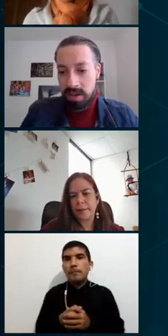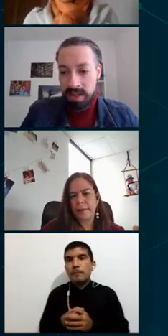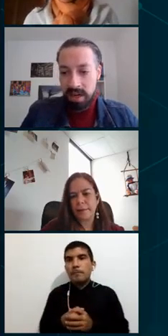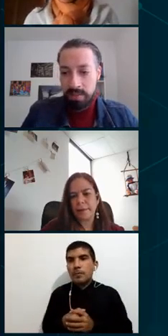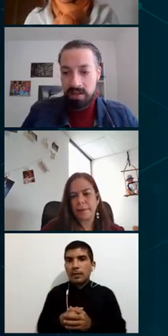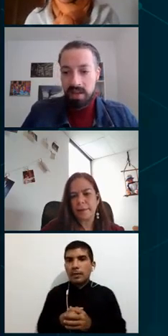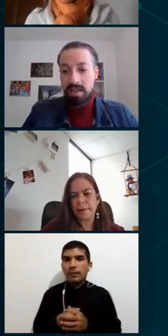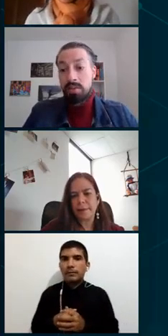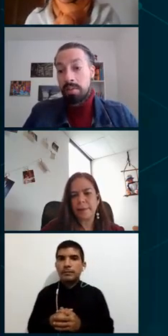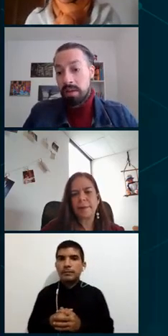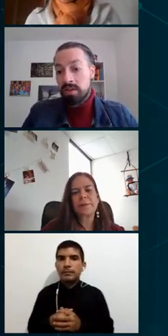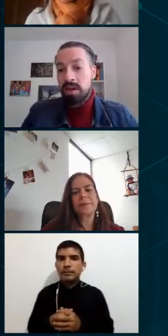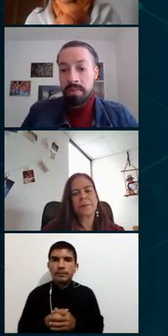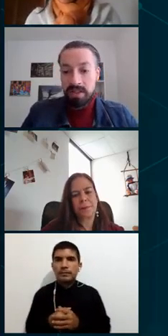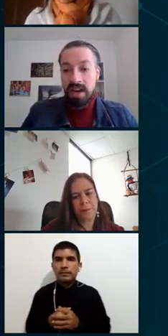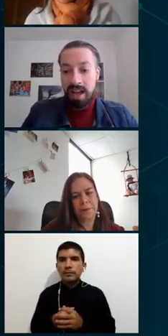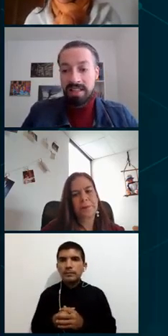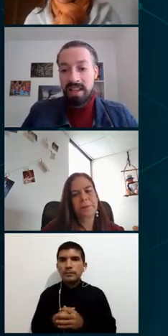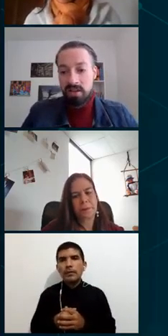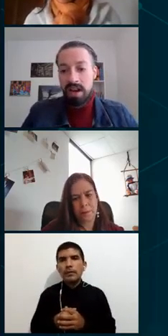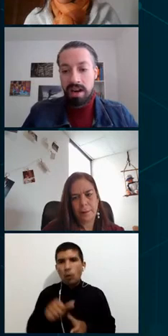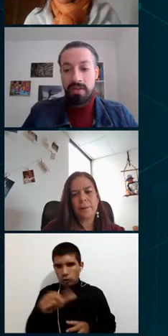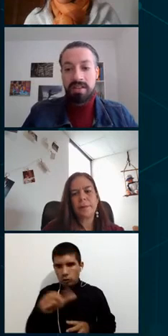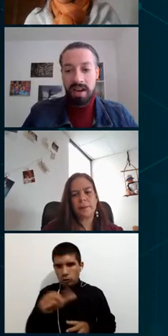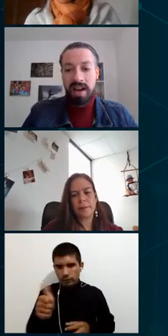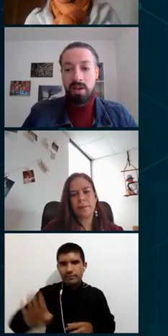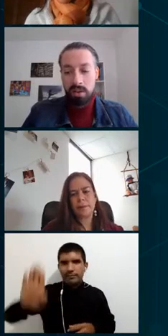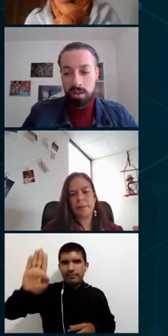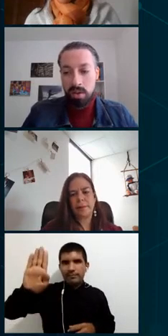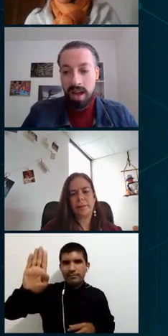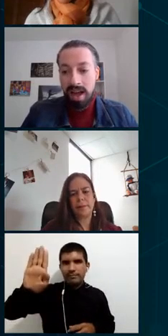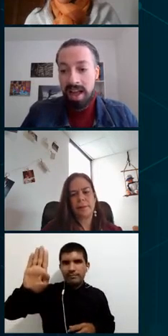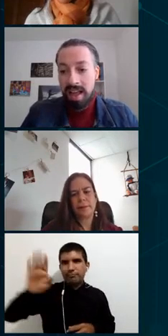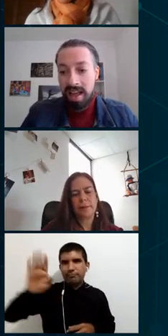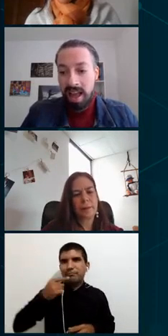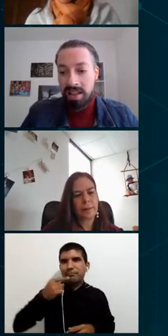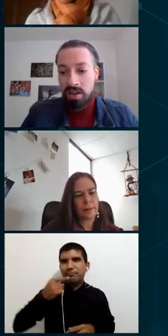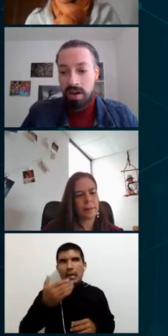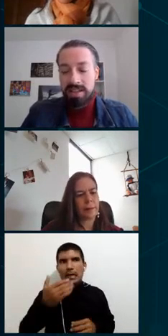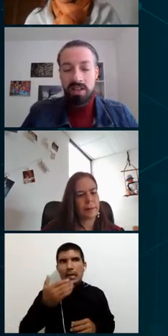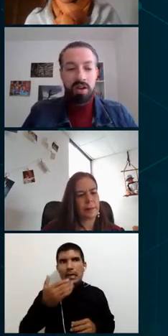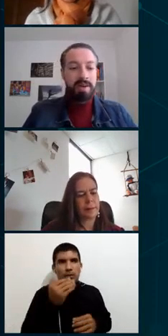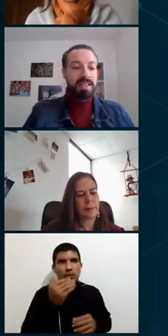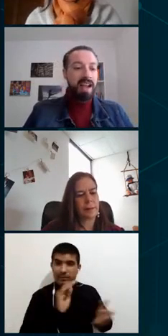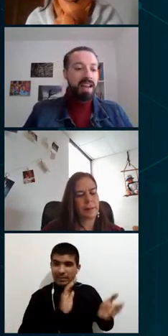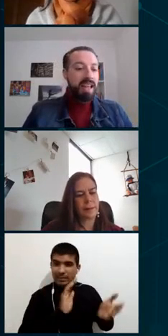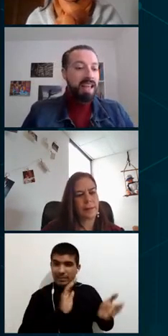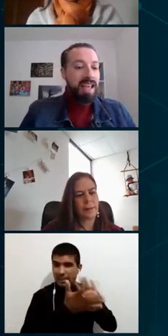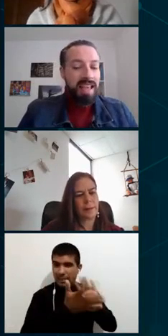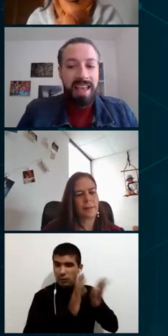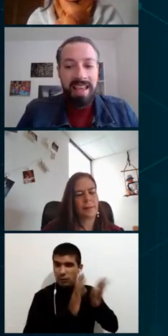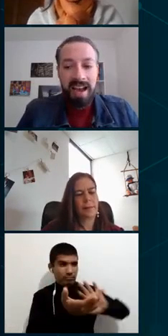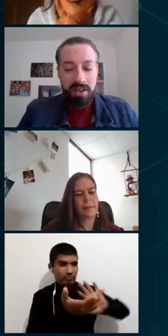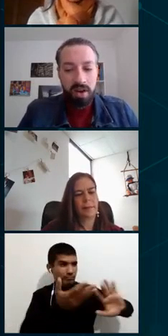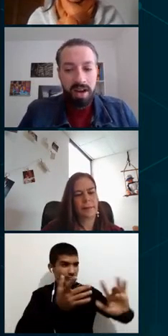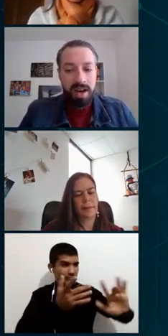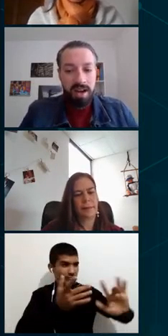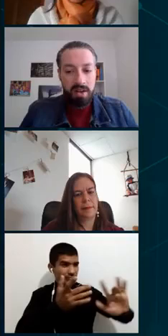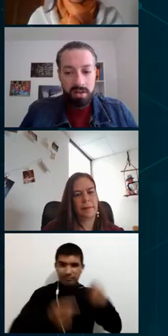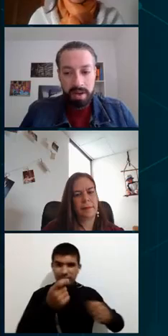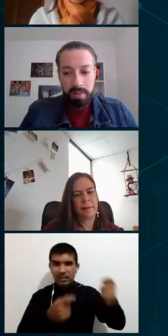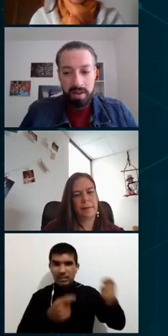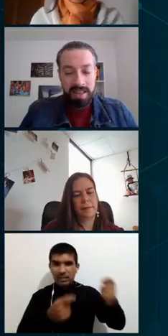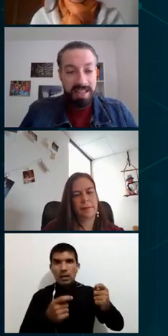centro comercial puede tener personas como mimos o personajes que ayuden a reforzar la cultura en todo el centro comercial. Y acá